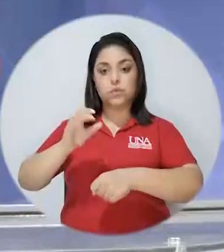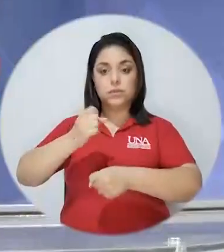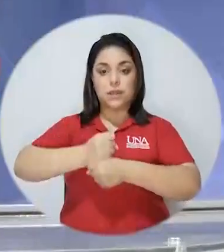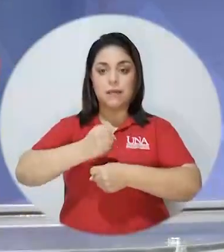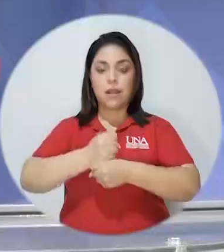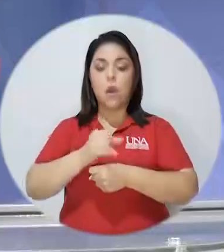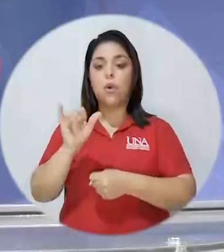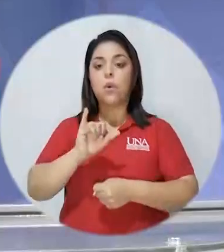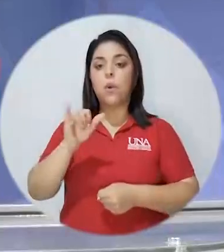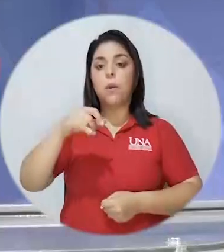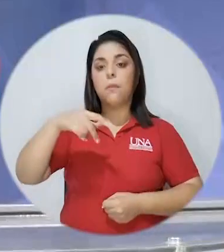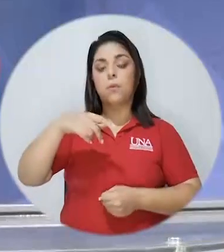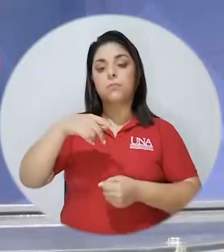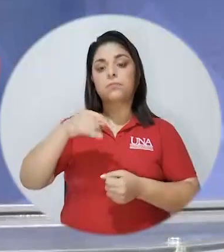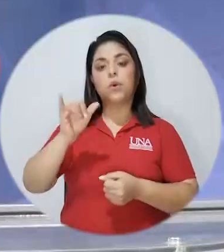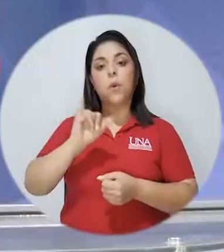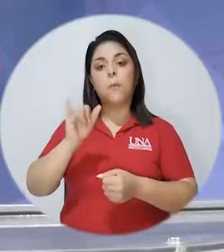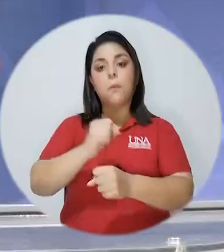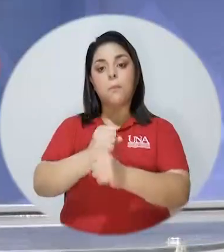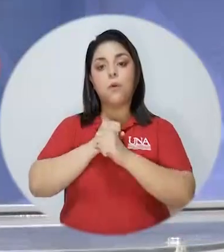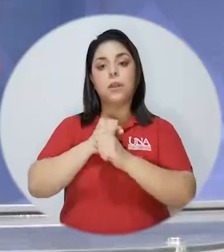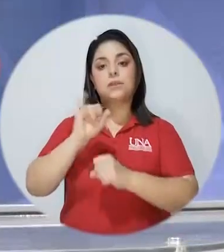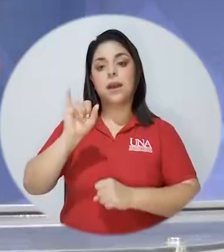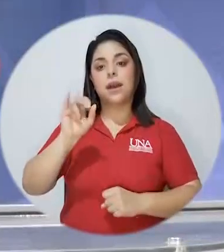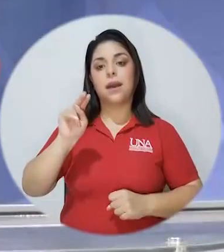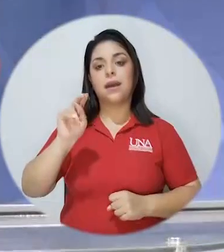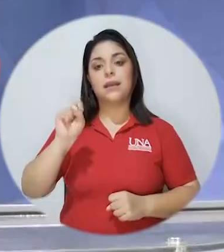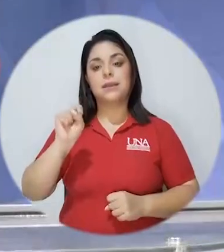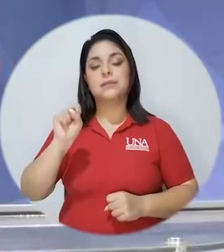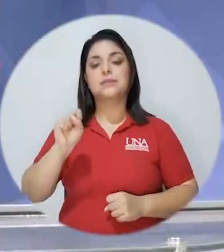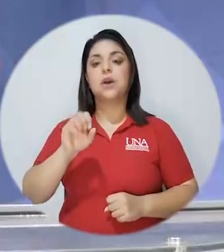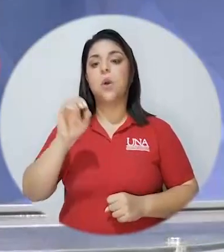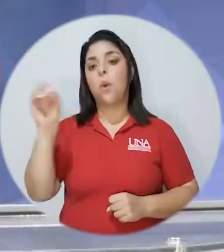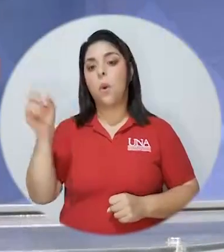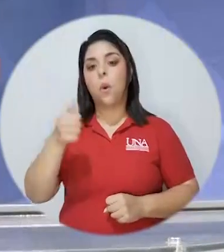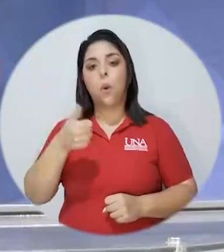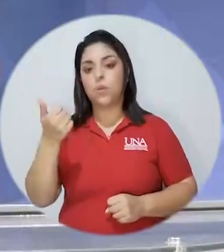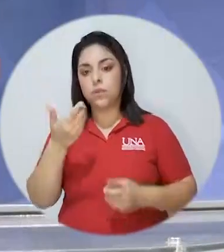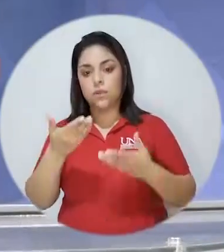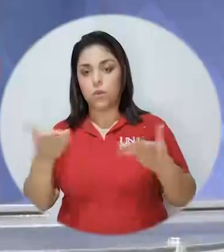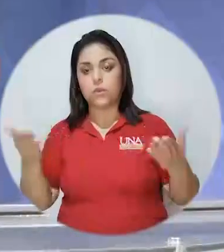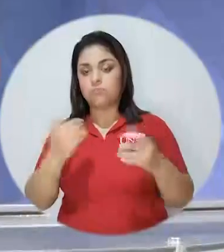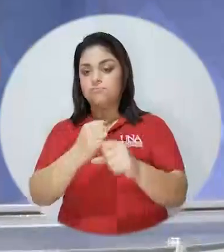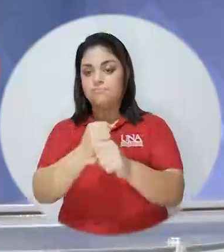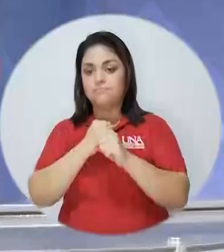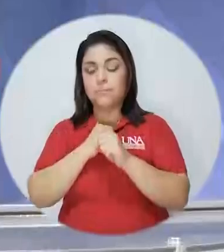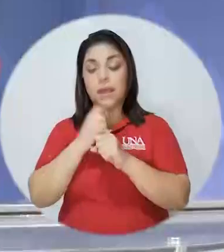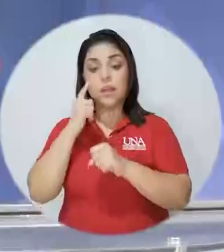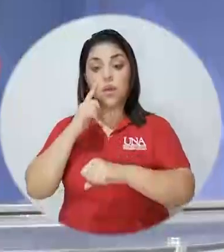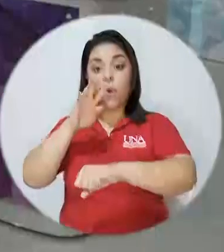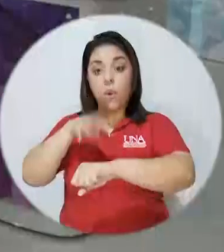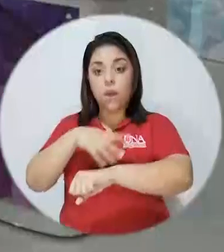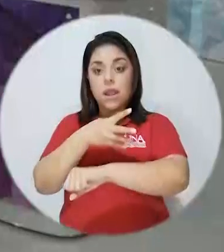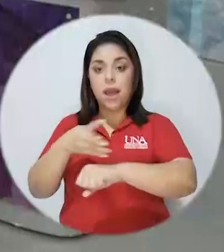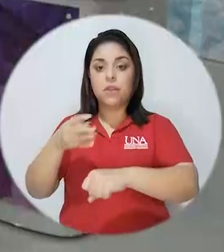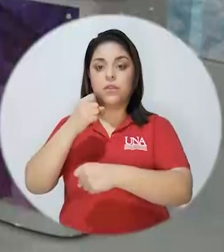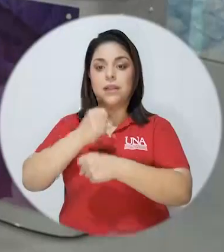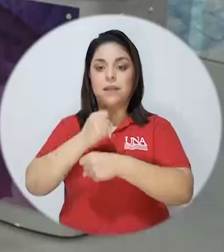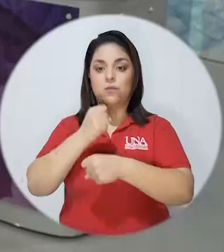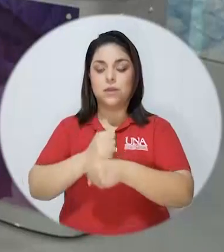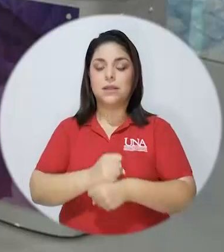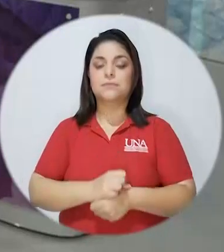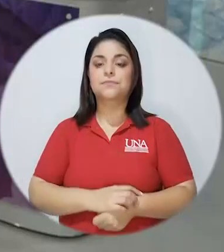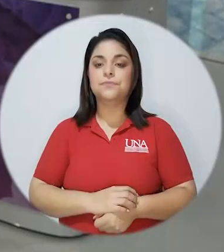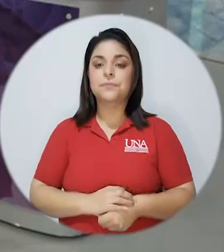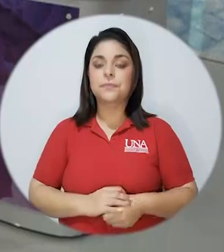INSS, y con otras protecciones que en términos generales tienen los trabajadores en su horario laboral. Sí,